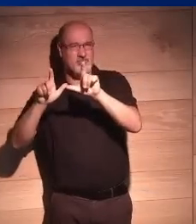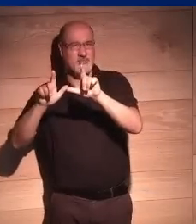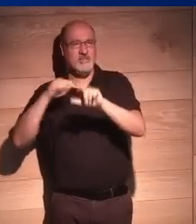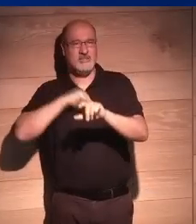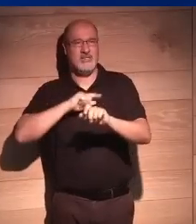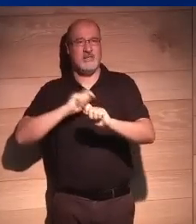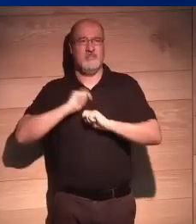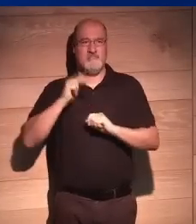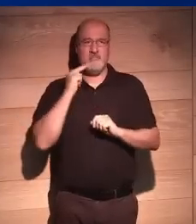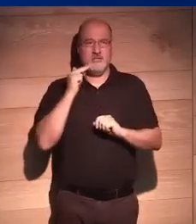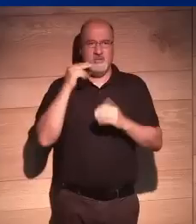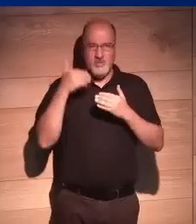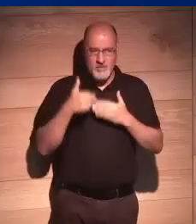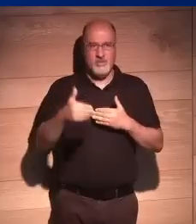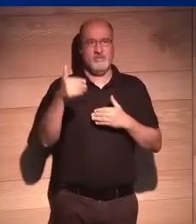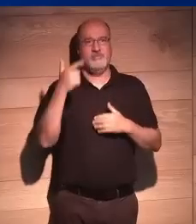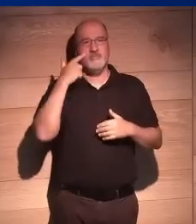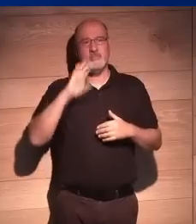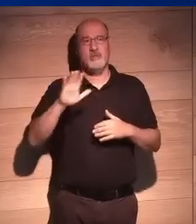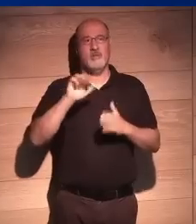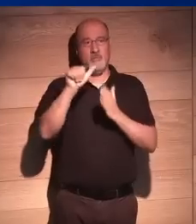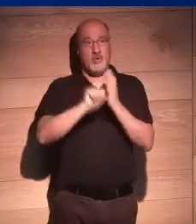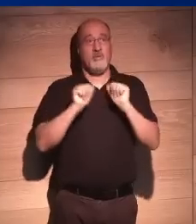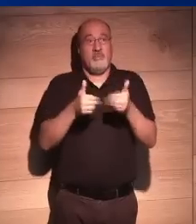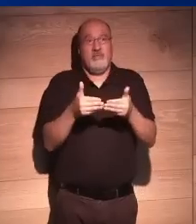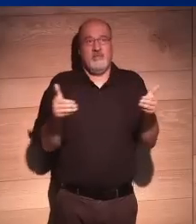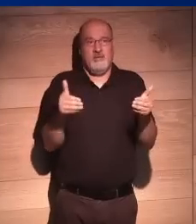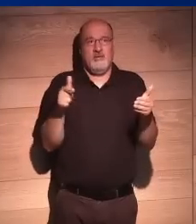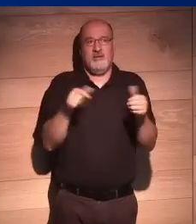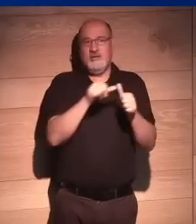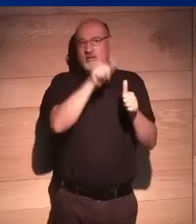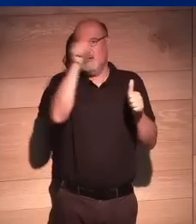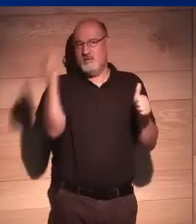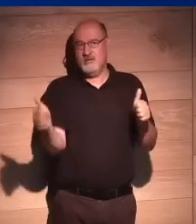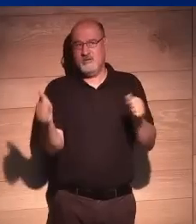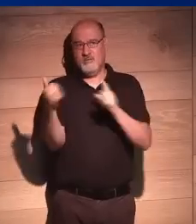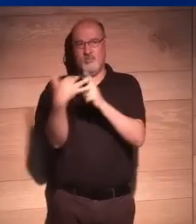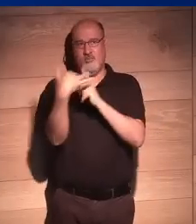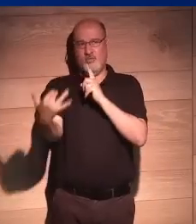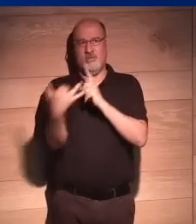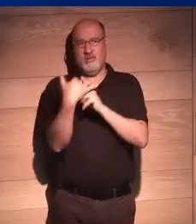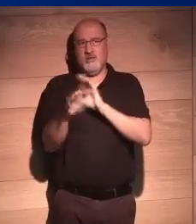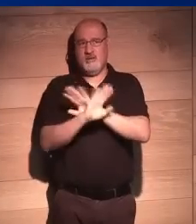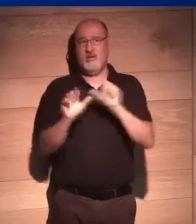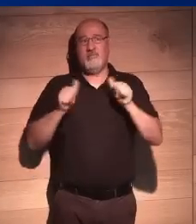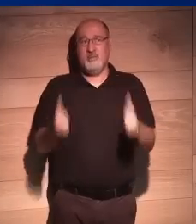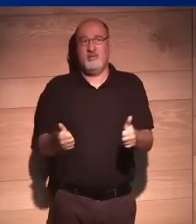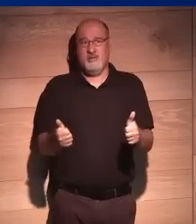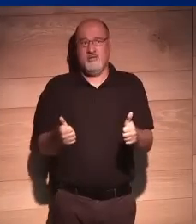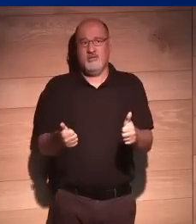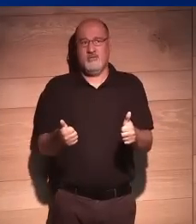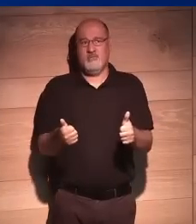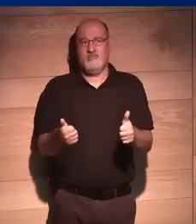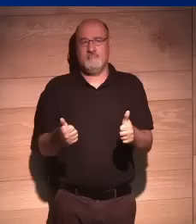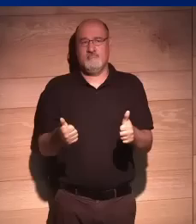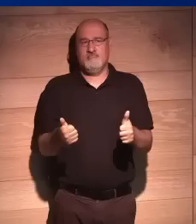dado esa sensación de miedo de decir, tú sabes cómo empieza un programa, pero esto que decía Mariola de la audiencia, yo he visto programas que empezaban no hace